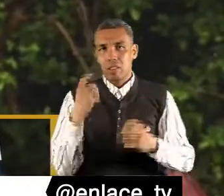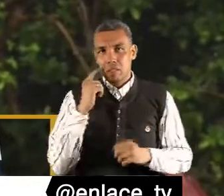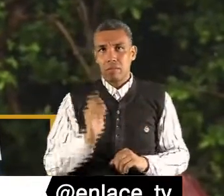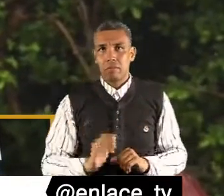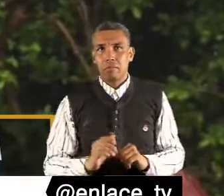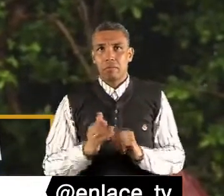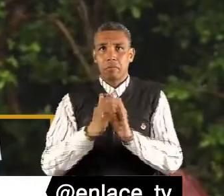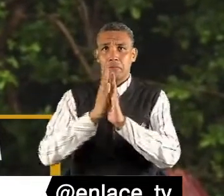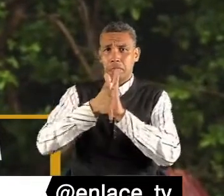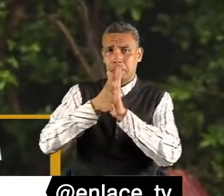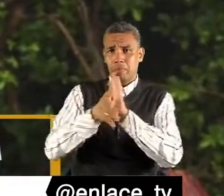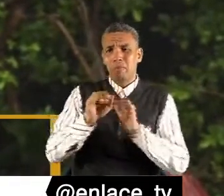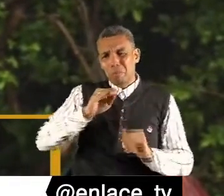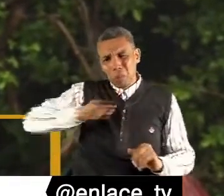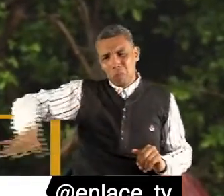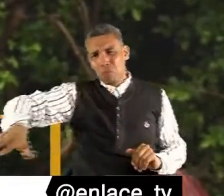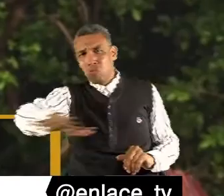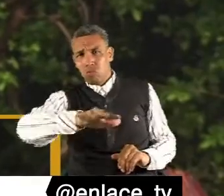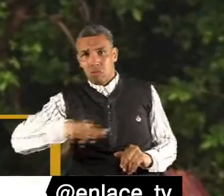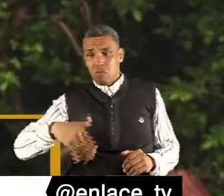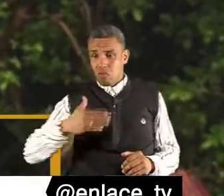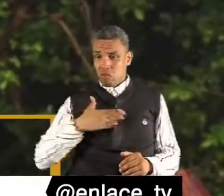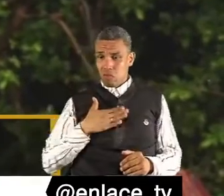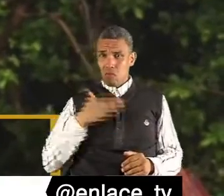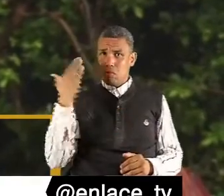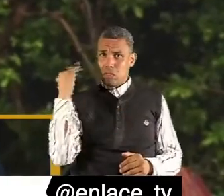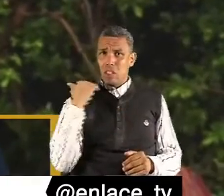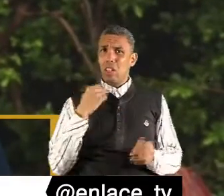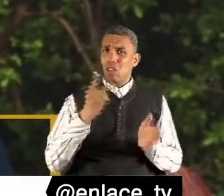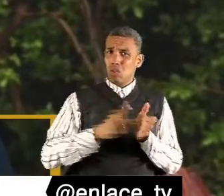que fecha del año 2004. Y